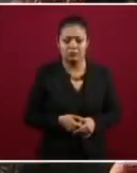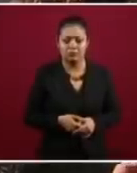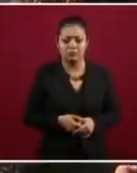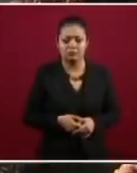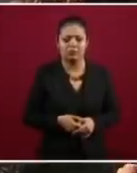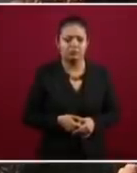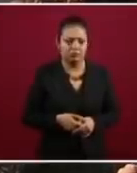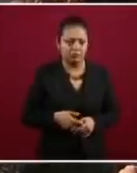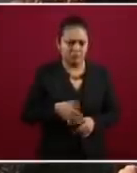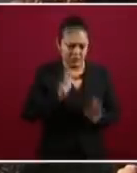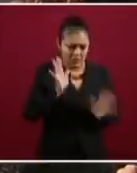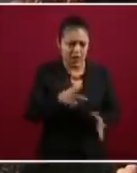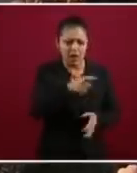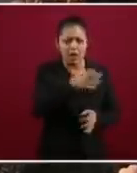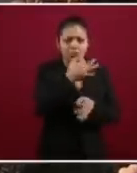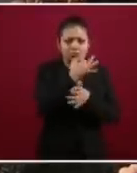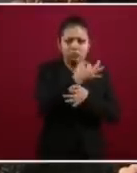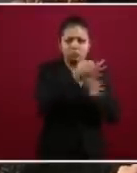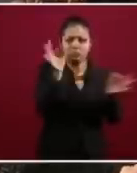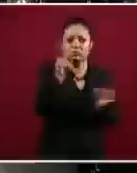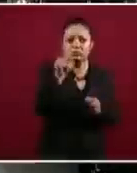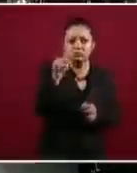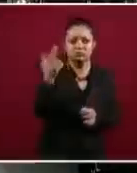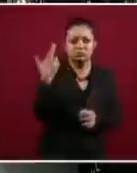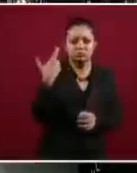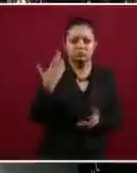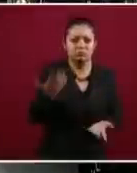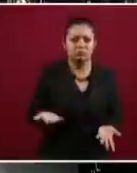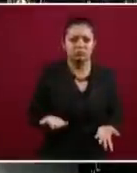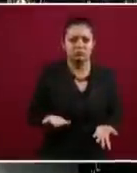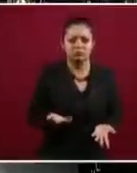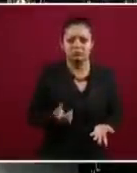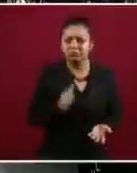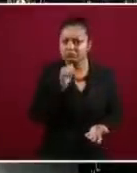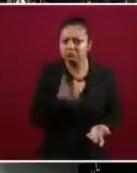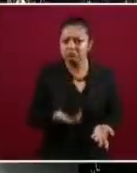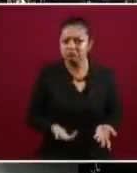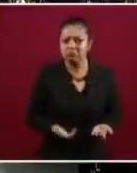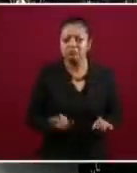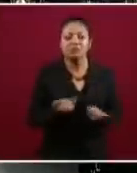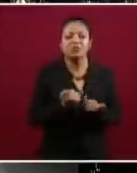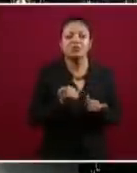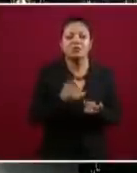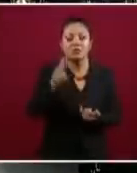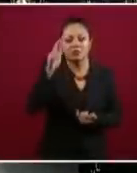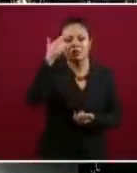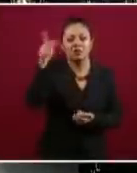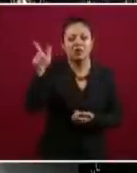¿Salió en los medios? Es como lo del aeropuerto de